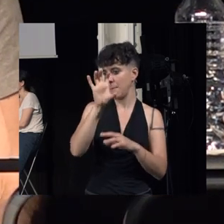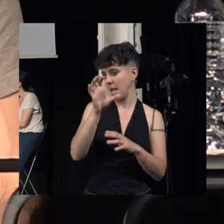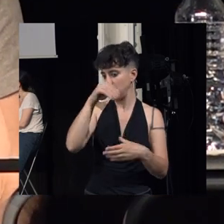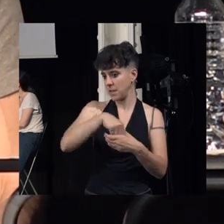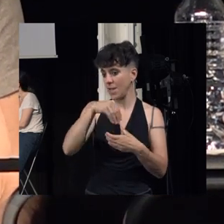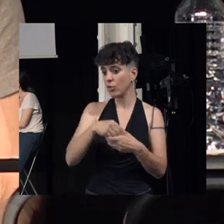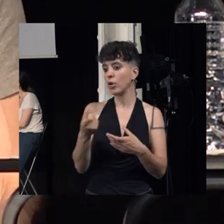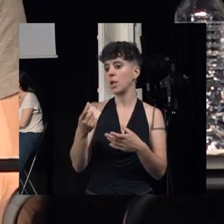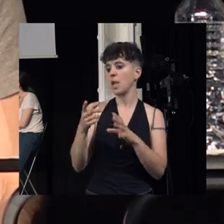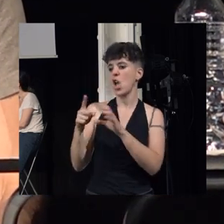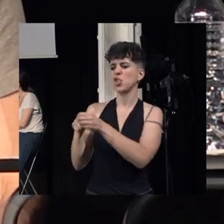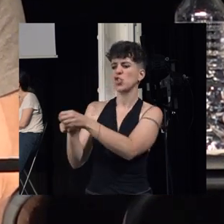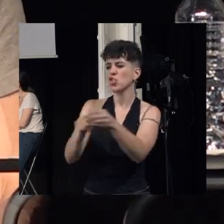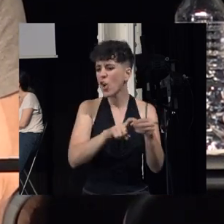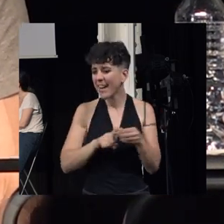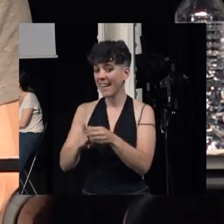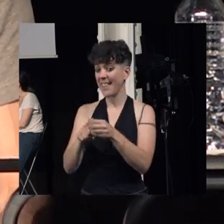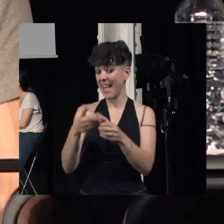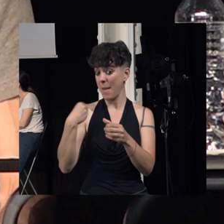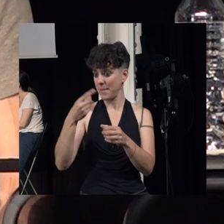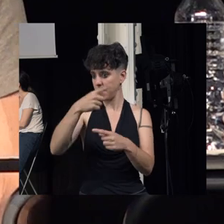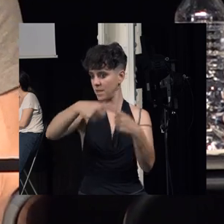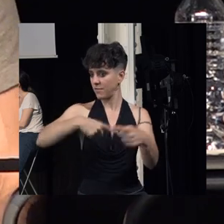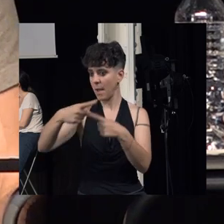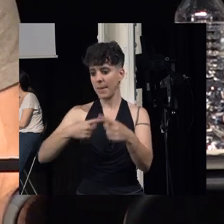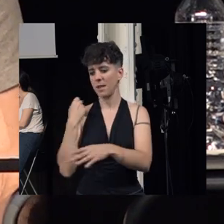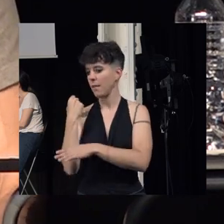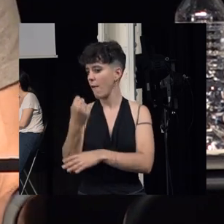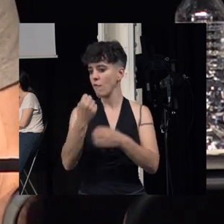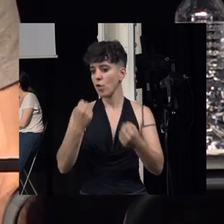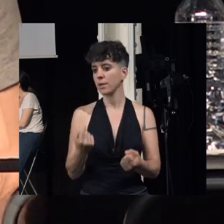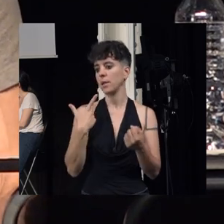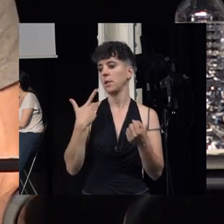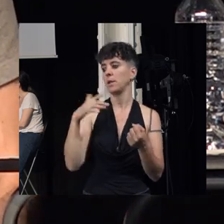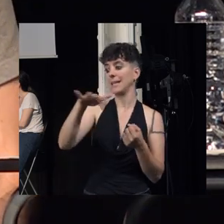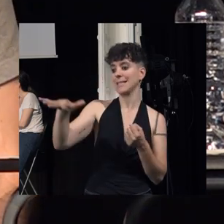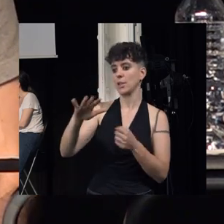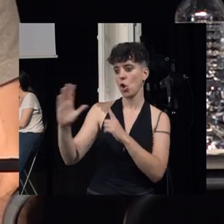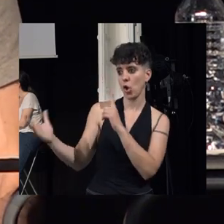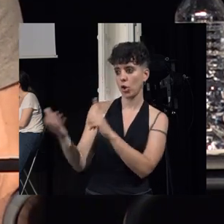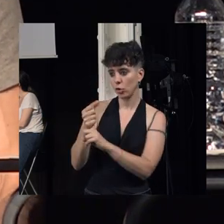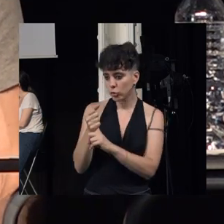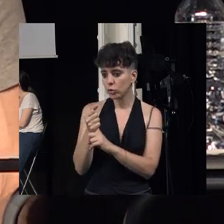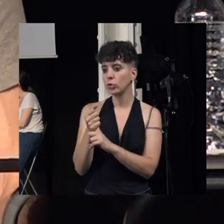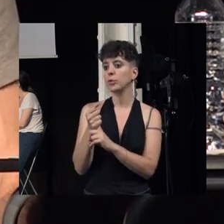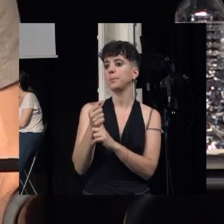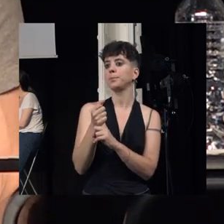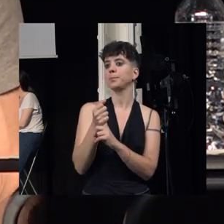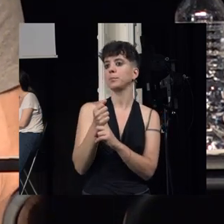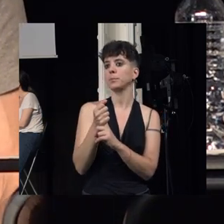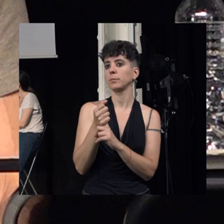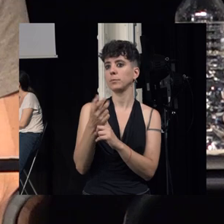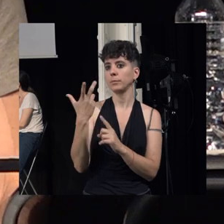con esas familias y se les encontró local, sitio, ¿sí? Y